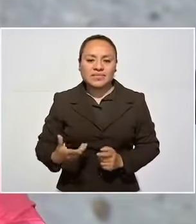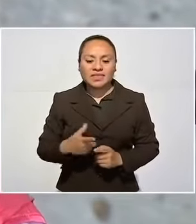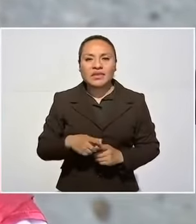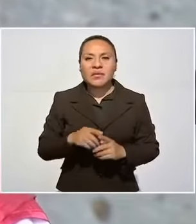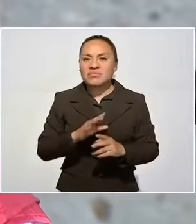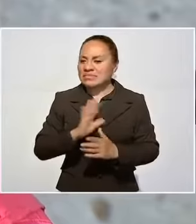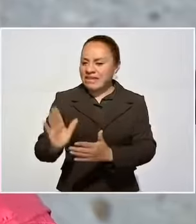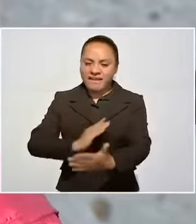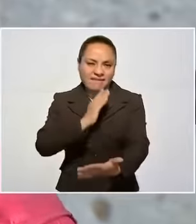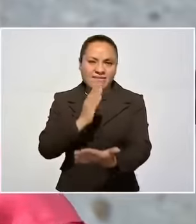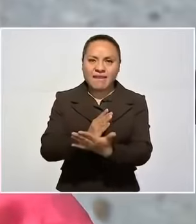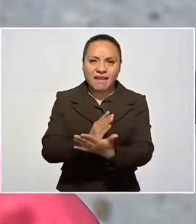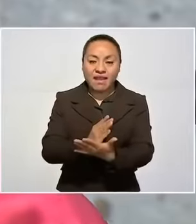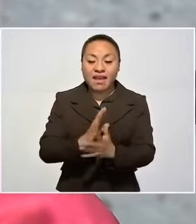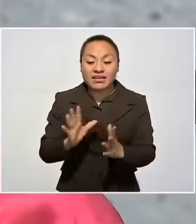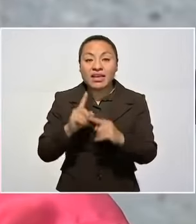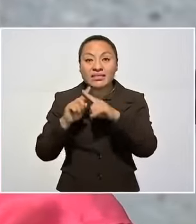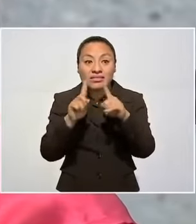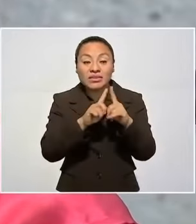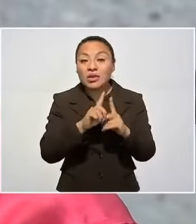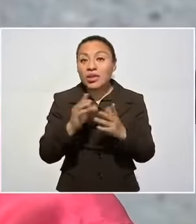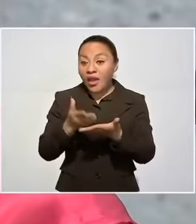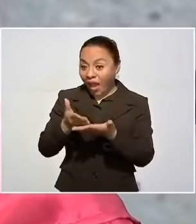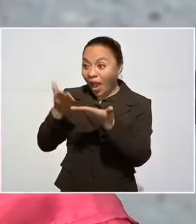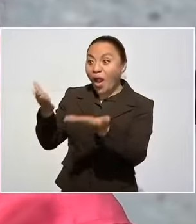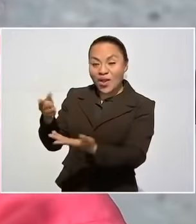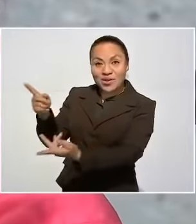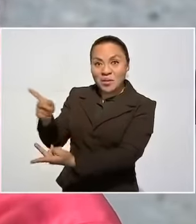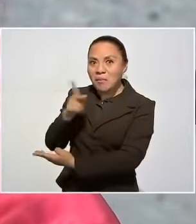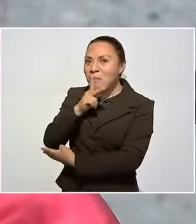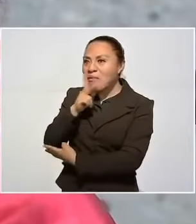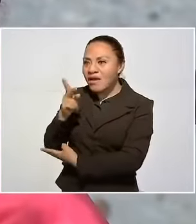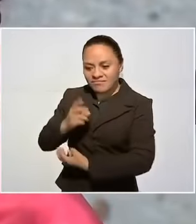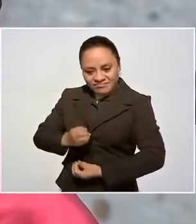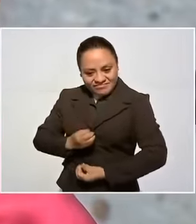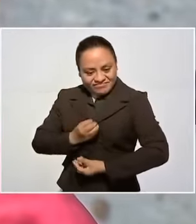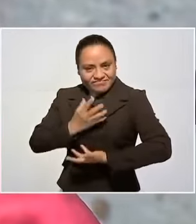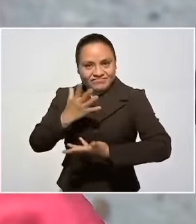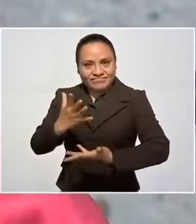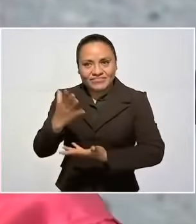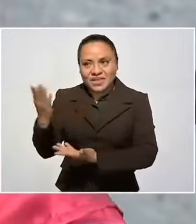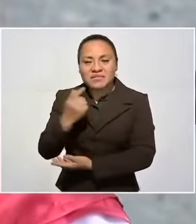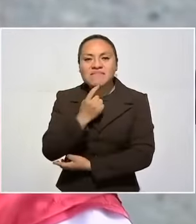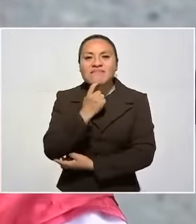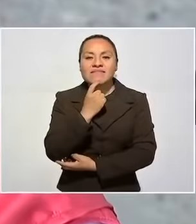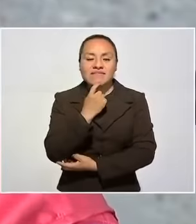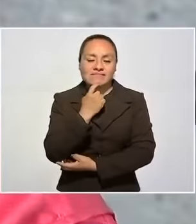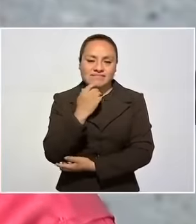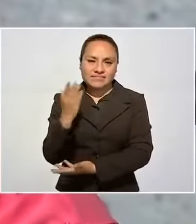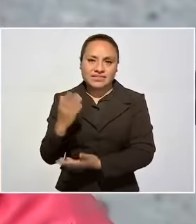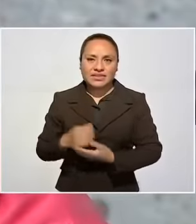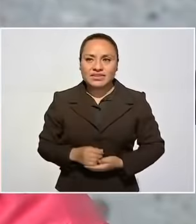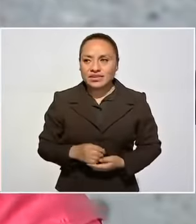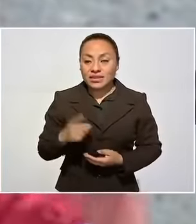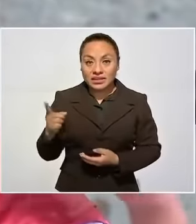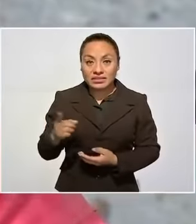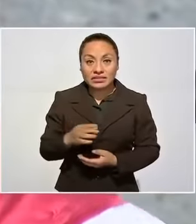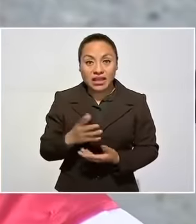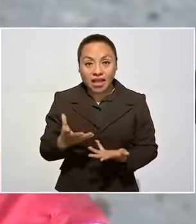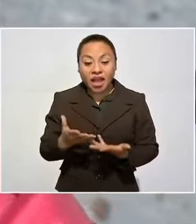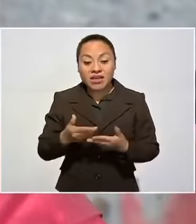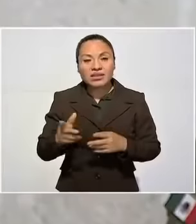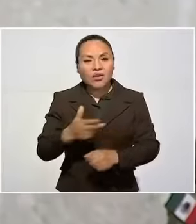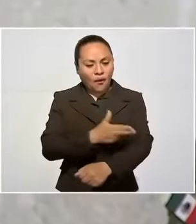Basta con oír hablar a nuestro actor presidente, Andrés Manuel López Obrador. De austeridad,